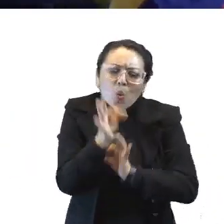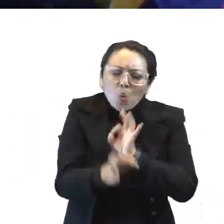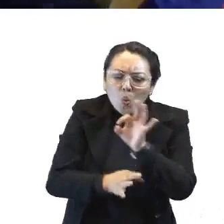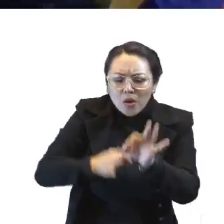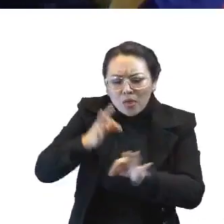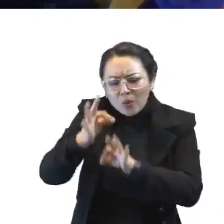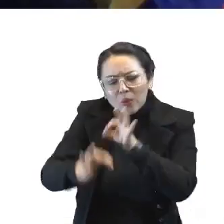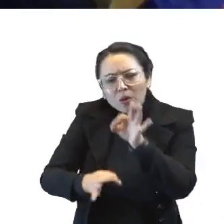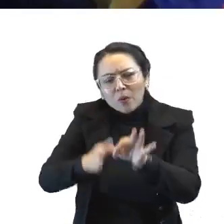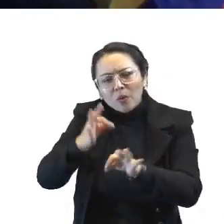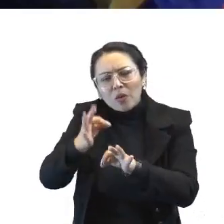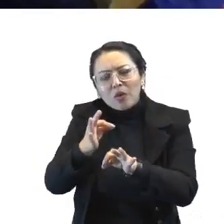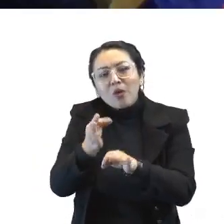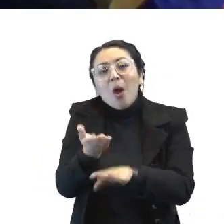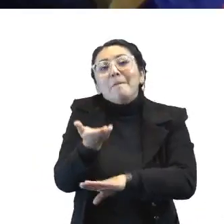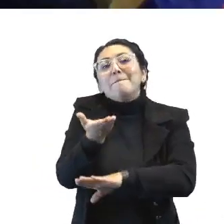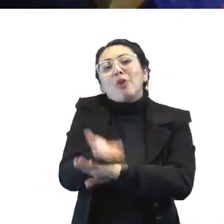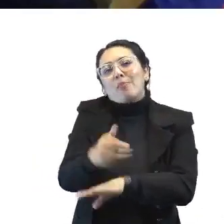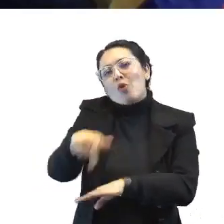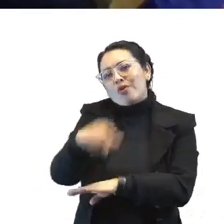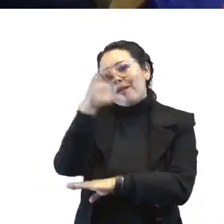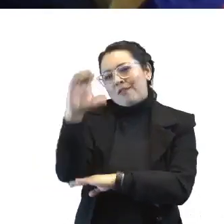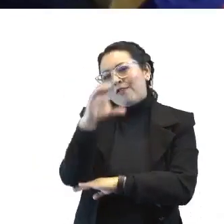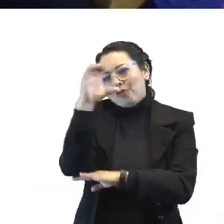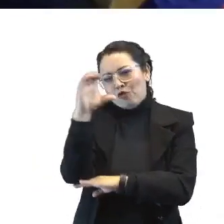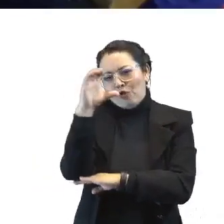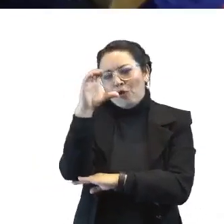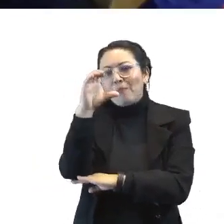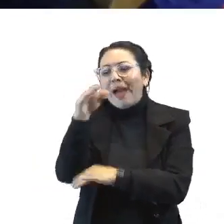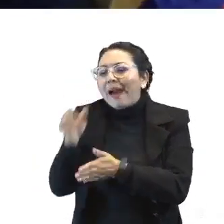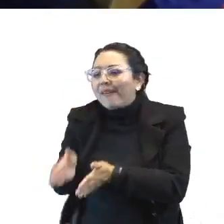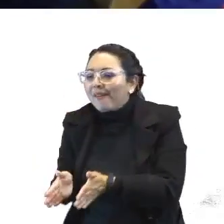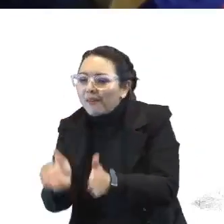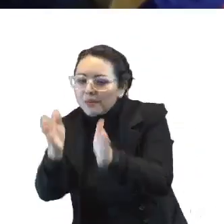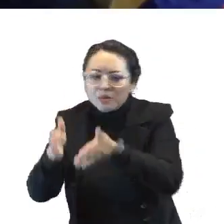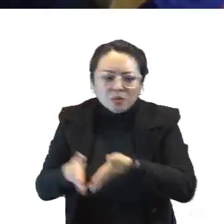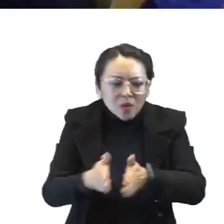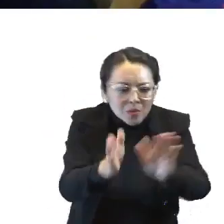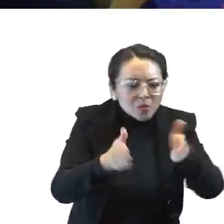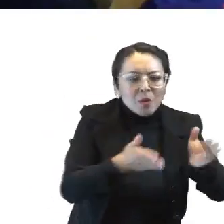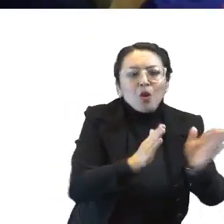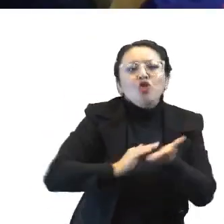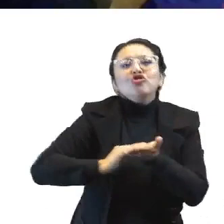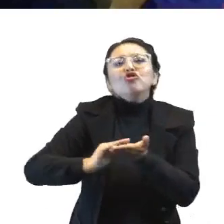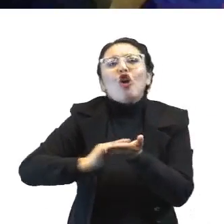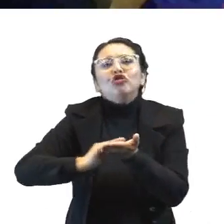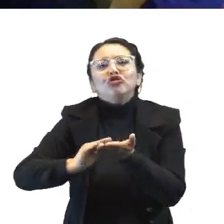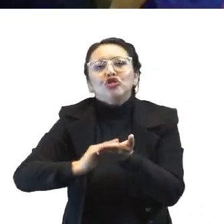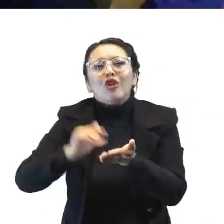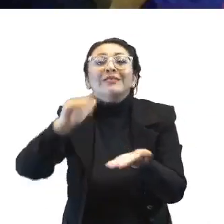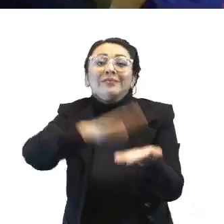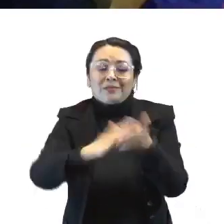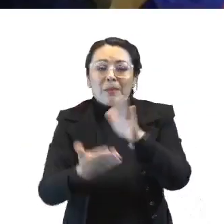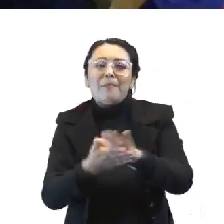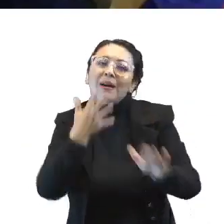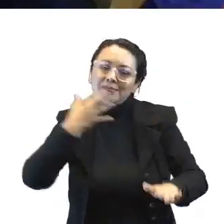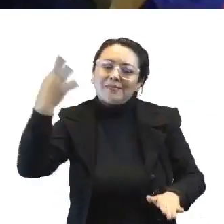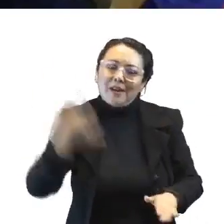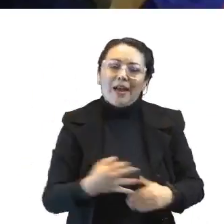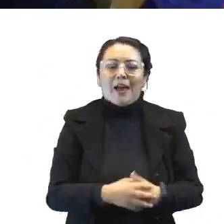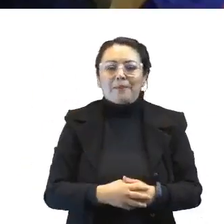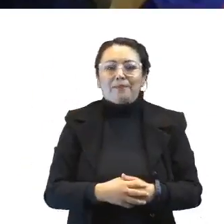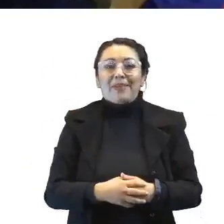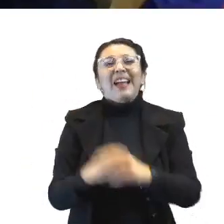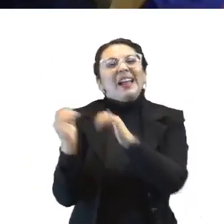que le sigamos proponiendo a este país caminos y soluciones de paz real. La guerra y el